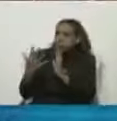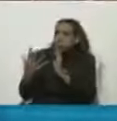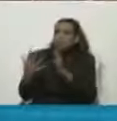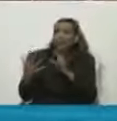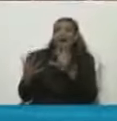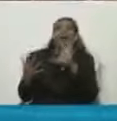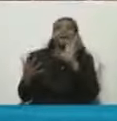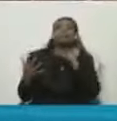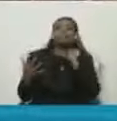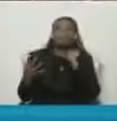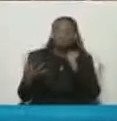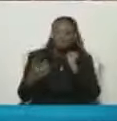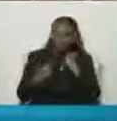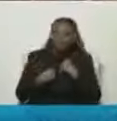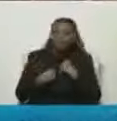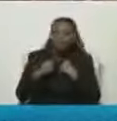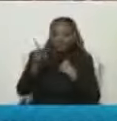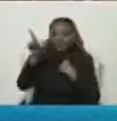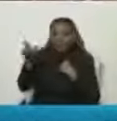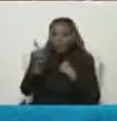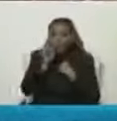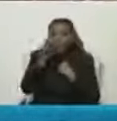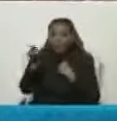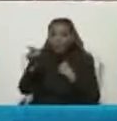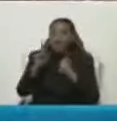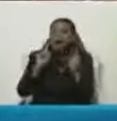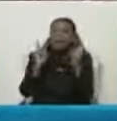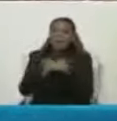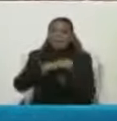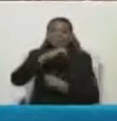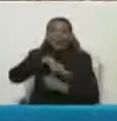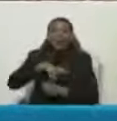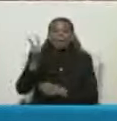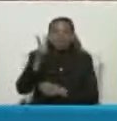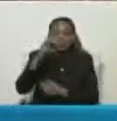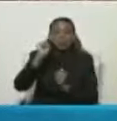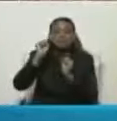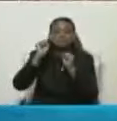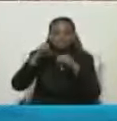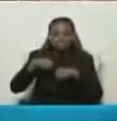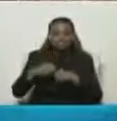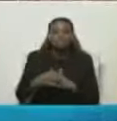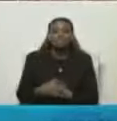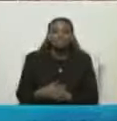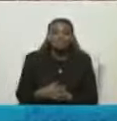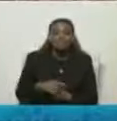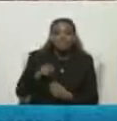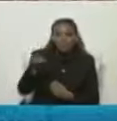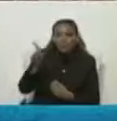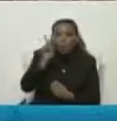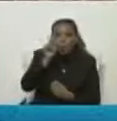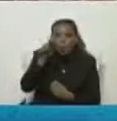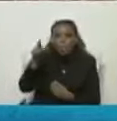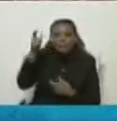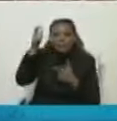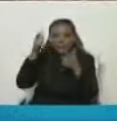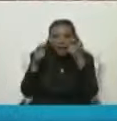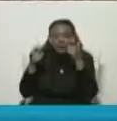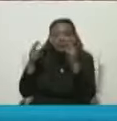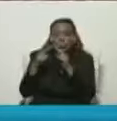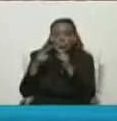completamente. Este es el hombre que va a cambiar la historia de Venezuela. Y desde ese